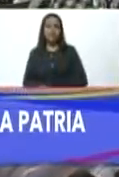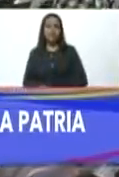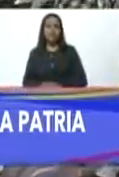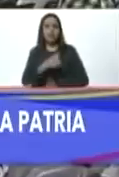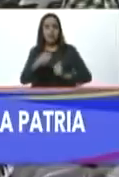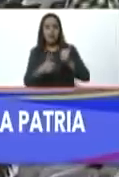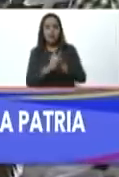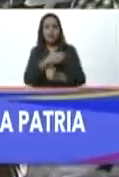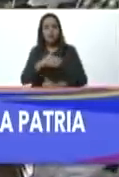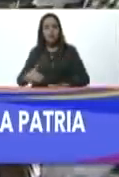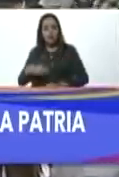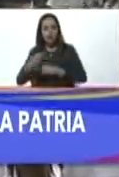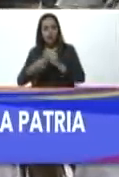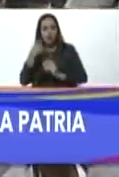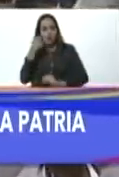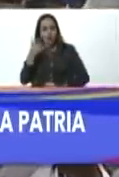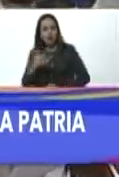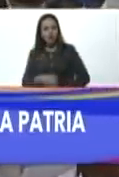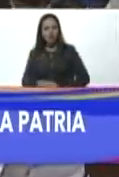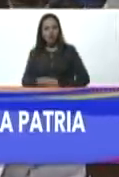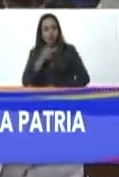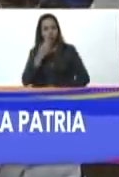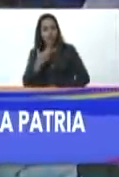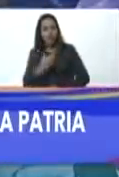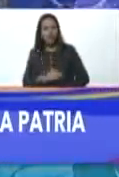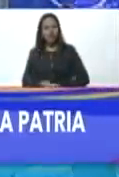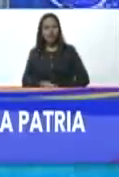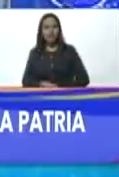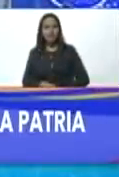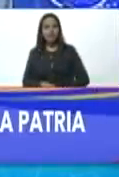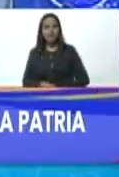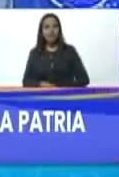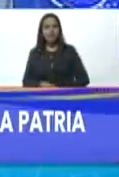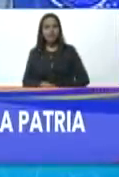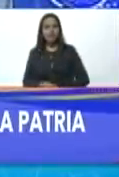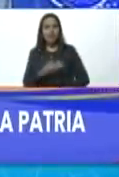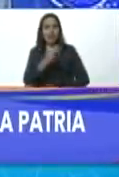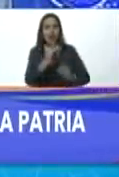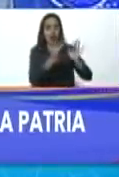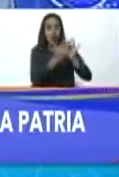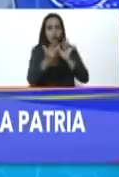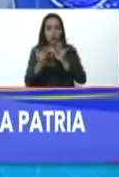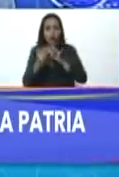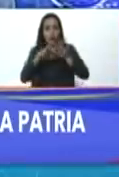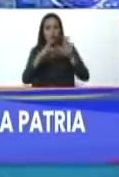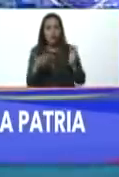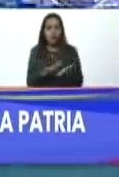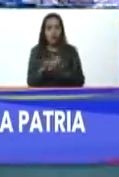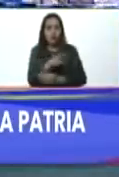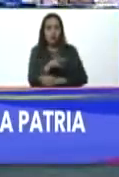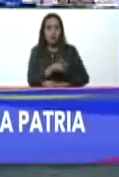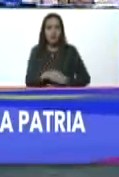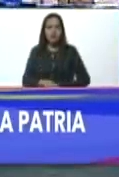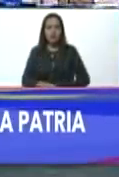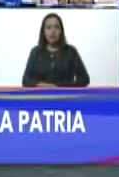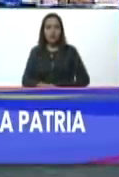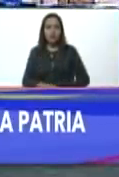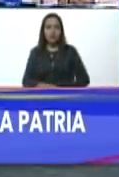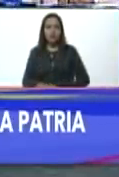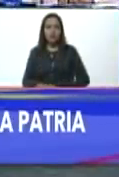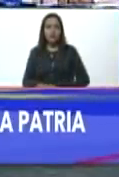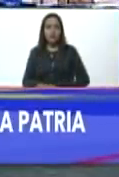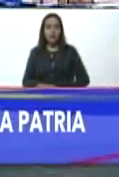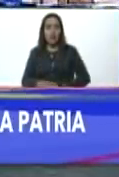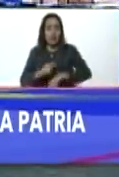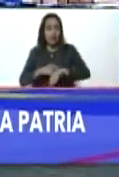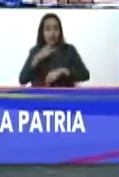Vicepresidenta, ¿cómo estuvo la llamada? Muy buena. Está en conexión con el mundo, en tiempo real. En tiempo